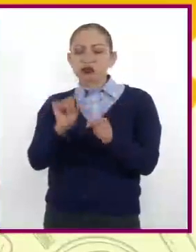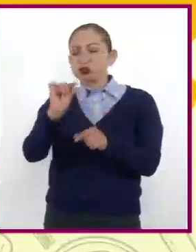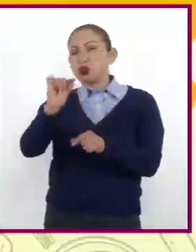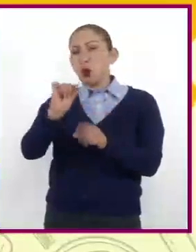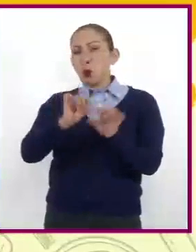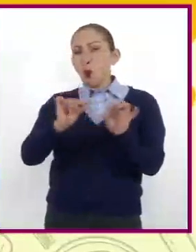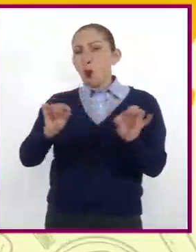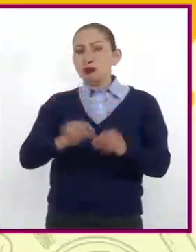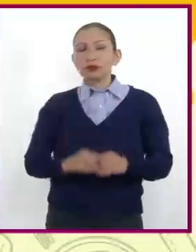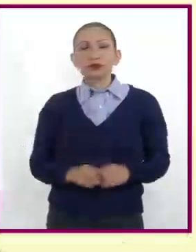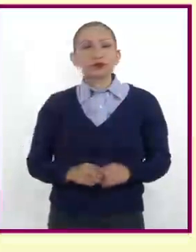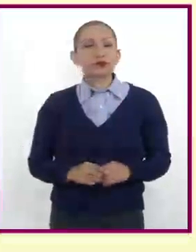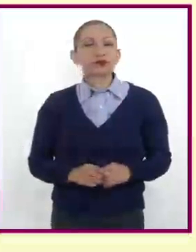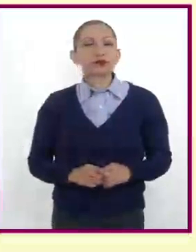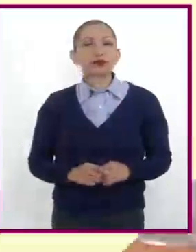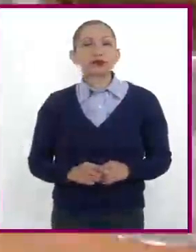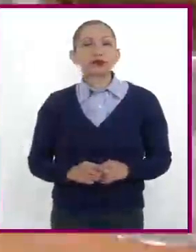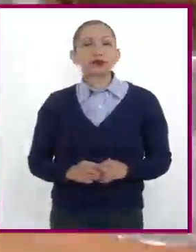corta.